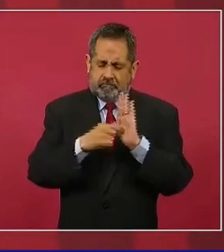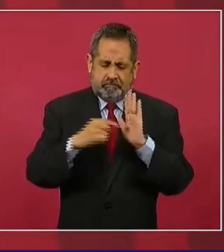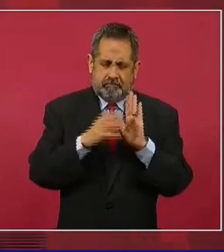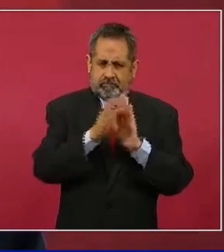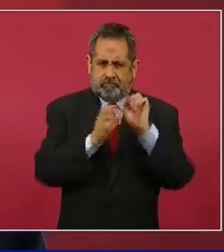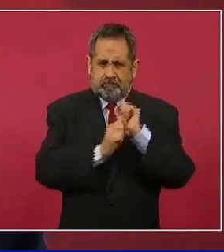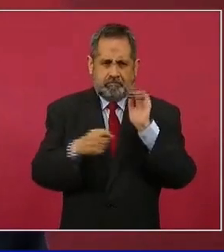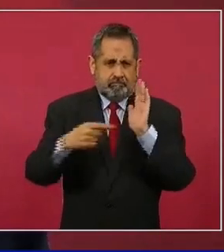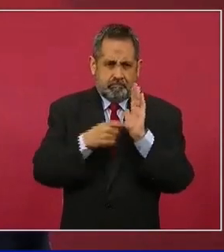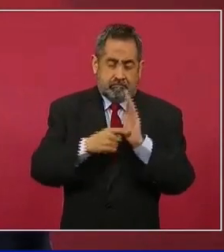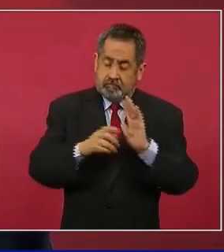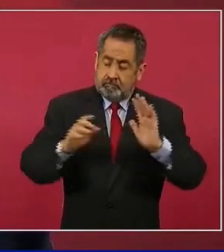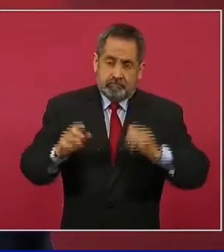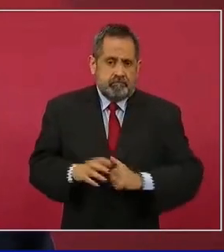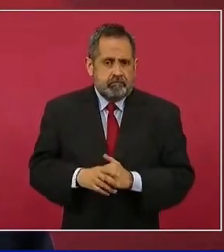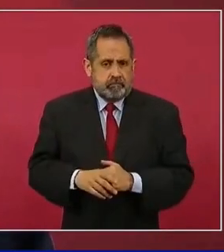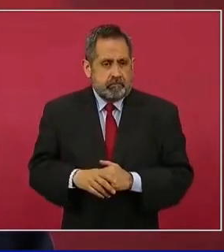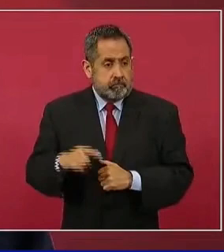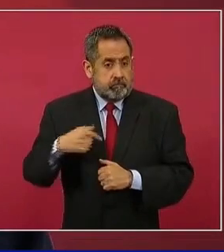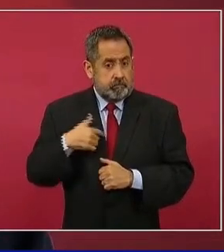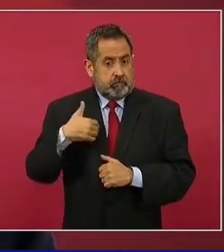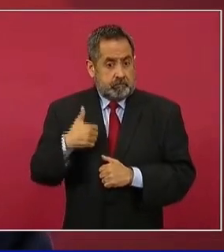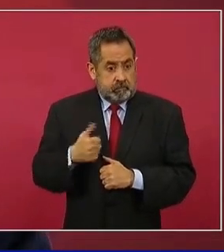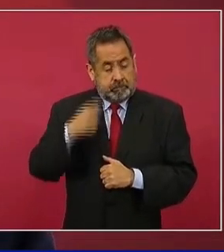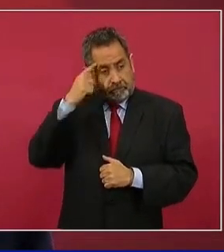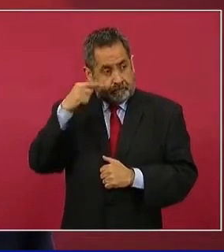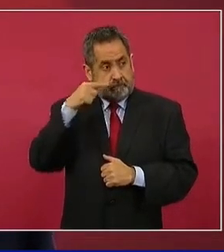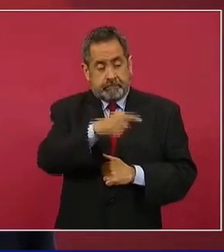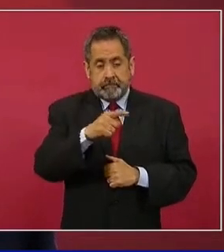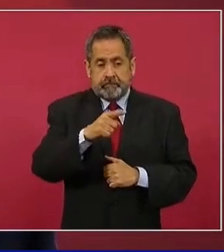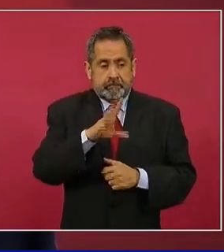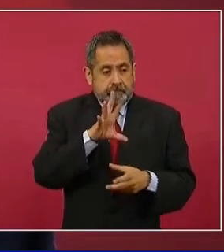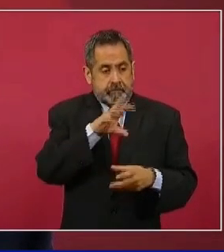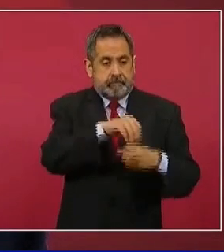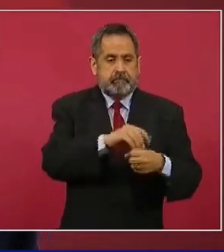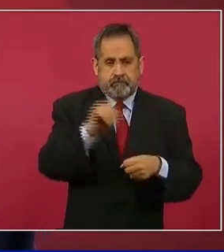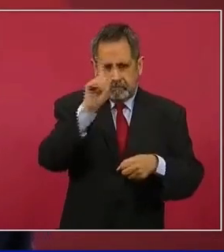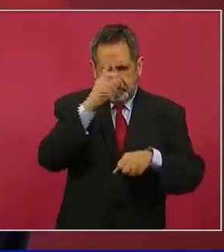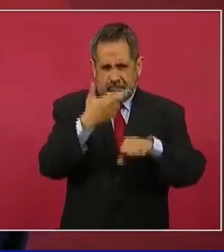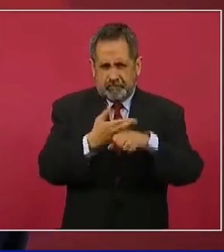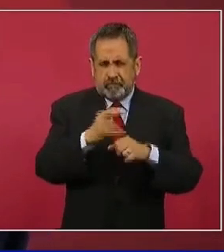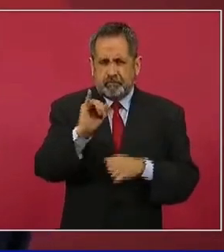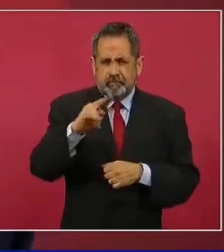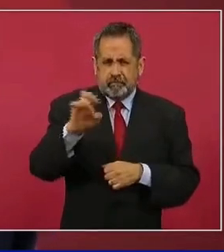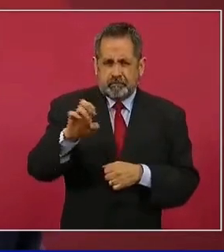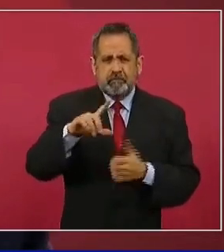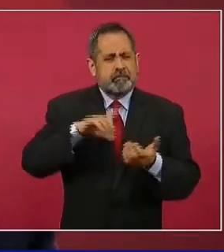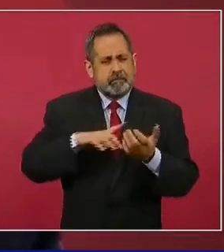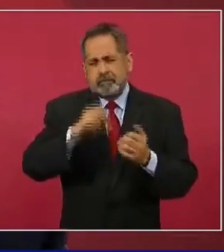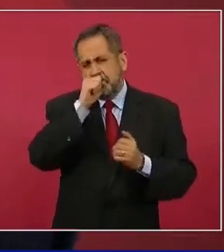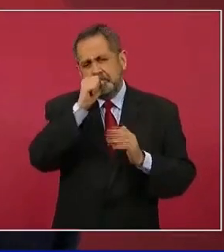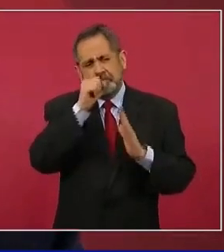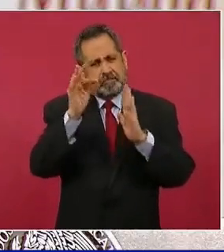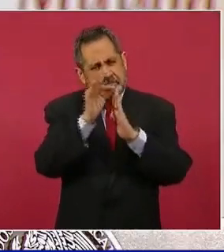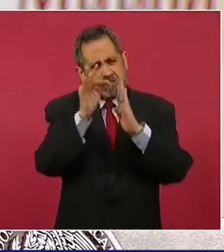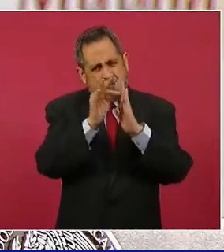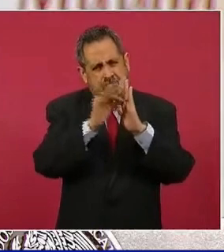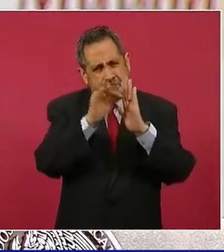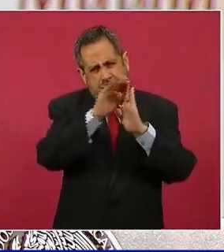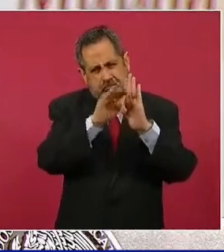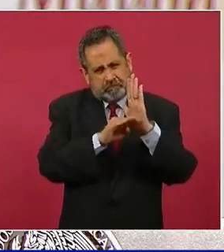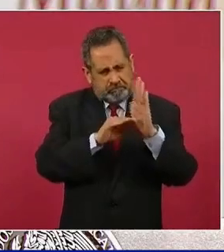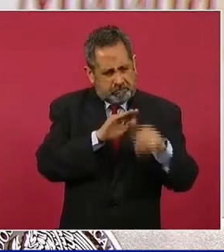tengo entendido que para ser consejero del Instituto Nacional Electoral, pues hay toda una serie de requisitos